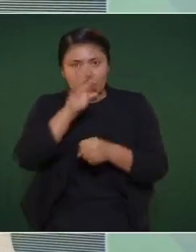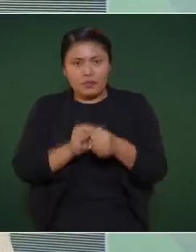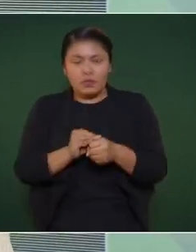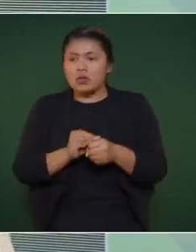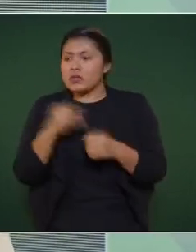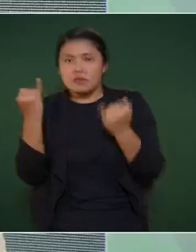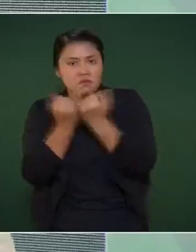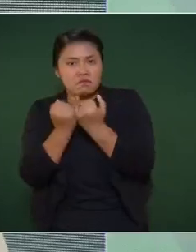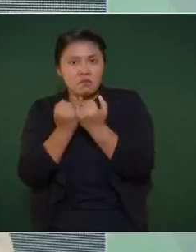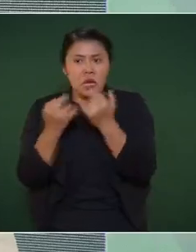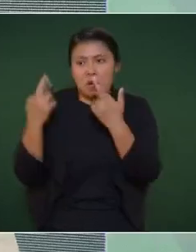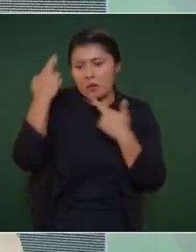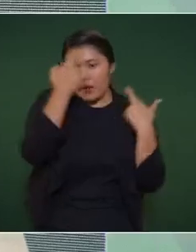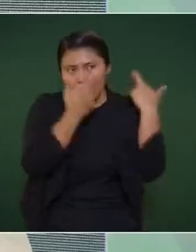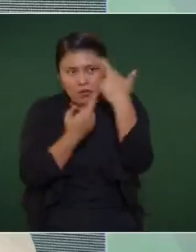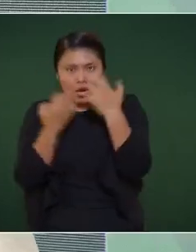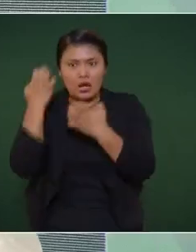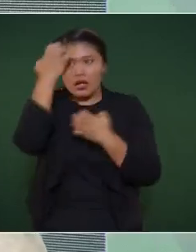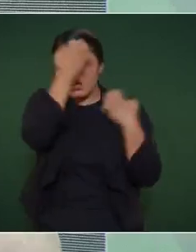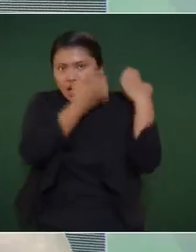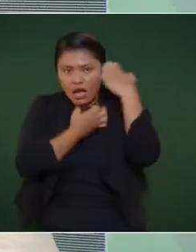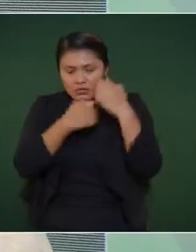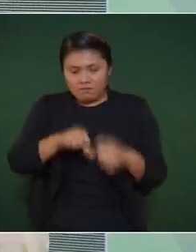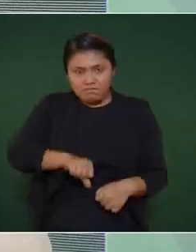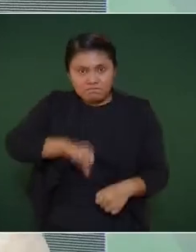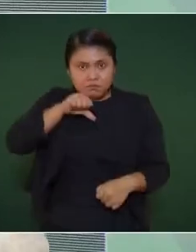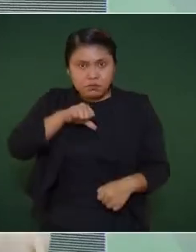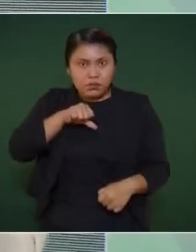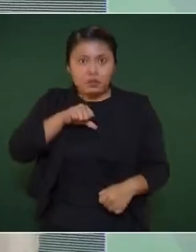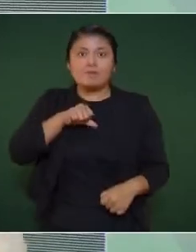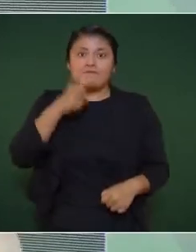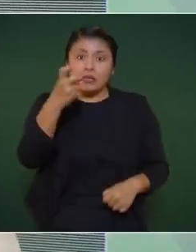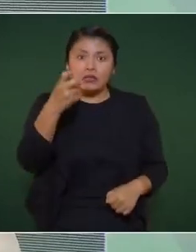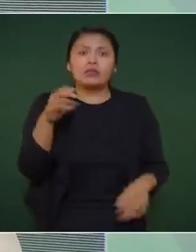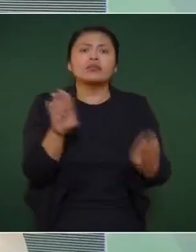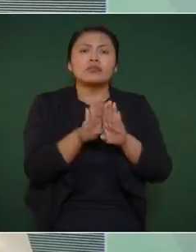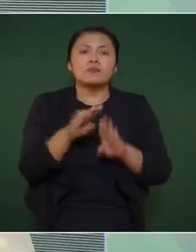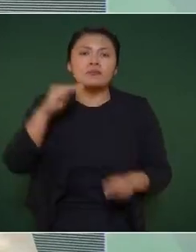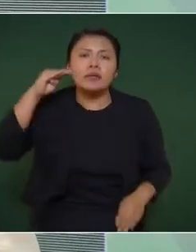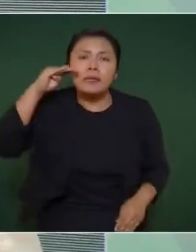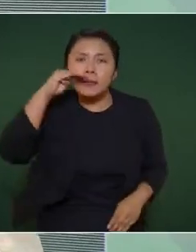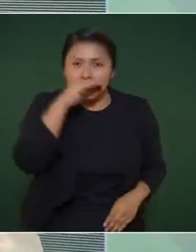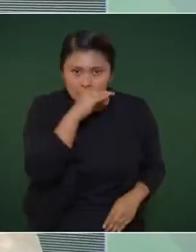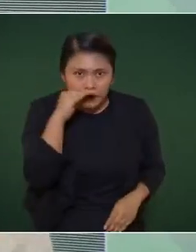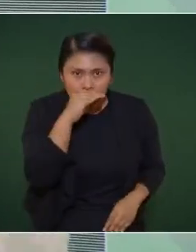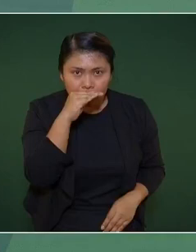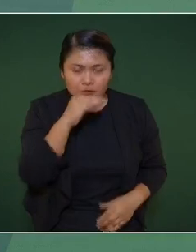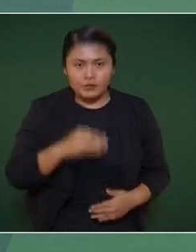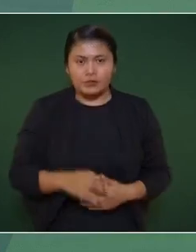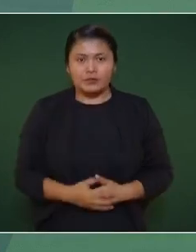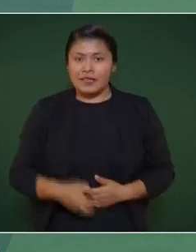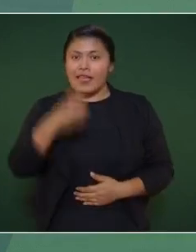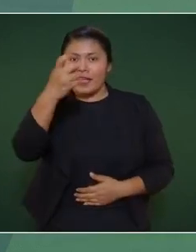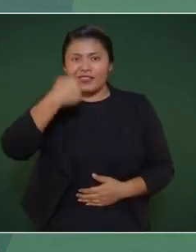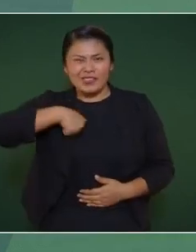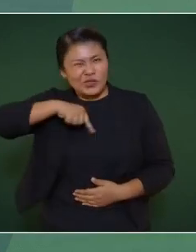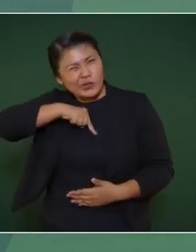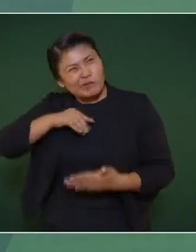estudios, intervenciones quirúrgicas y todo de manera gratuita. Ese es el